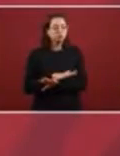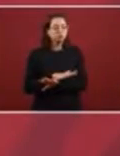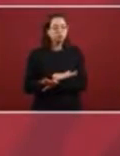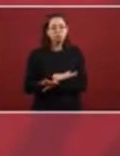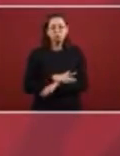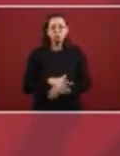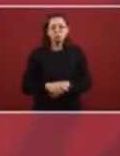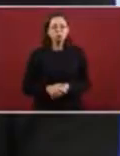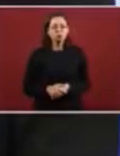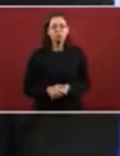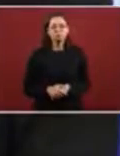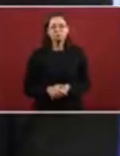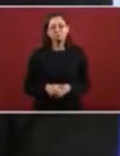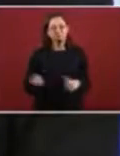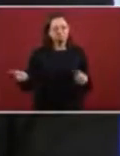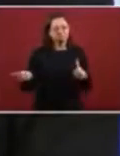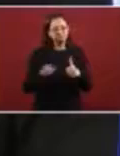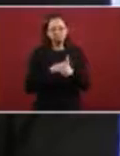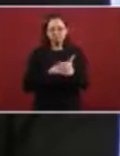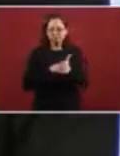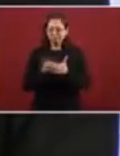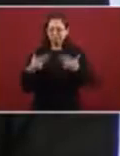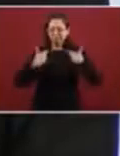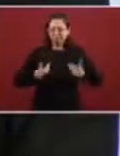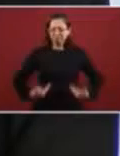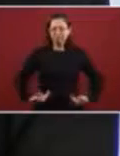por el respeto a los derechos humanos